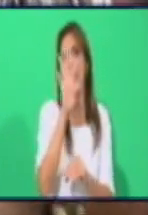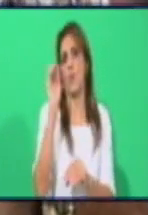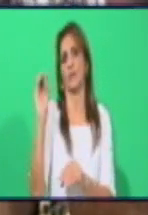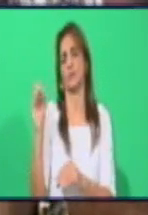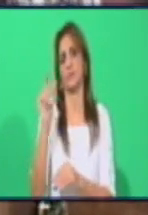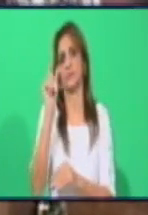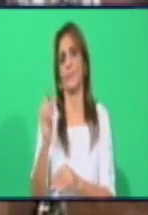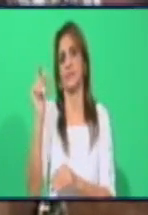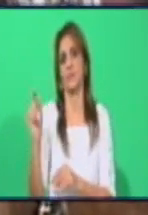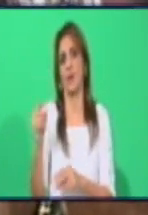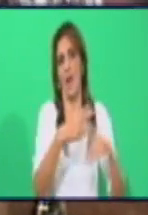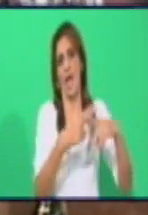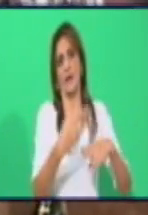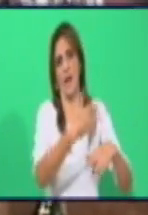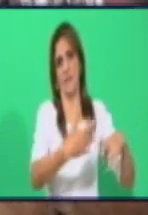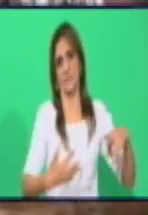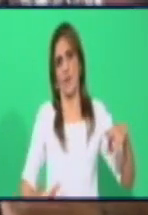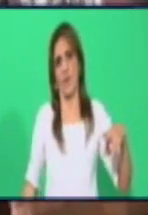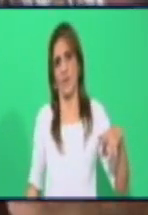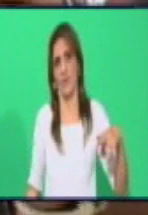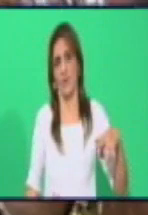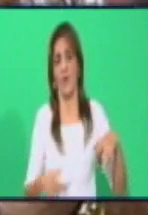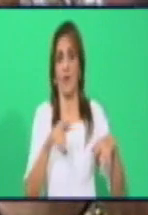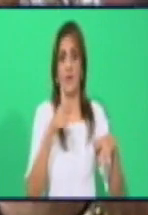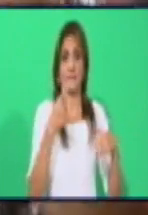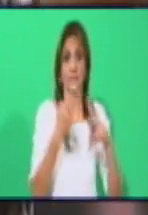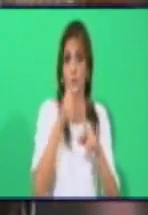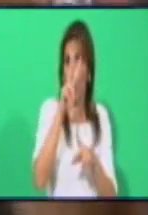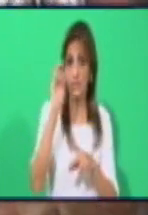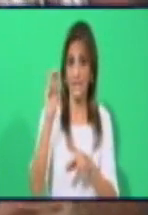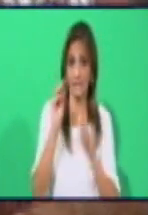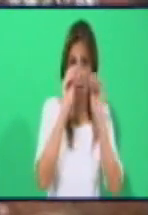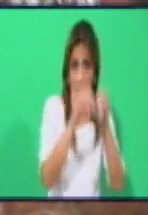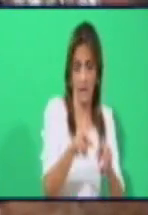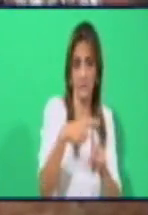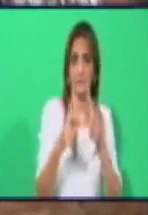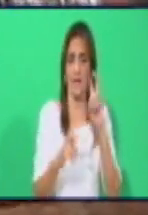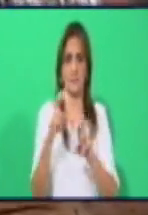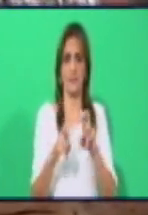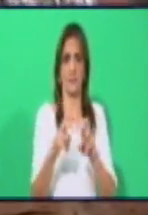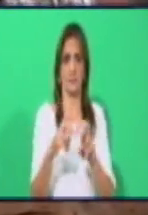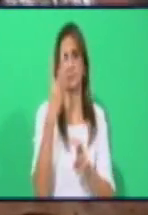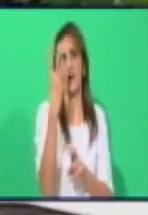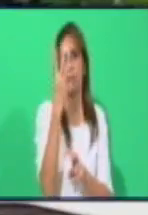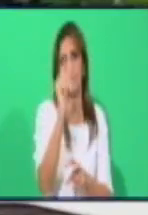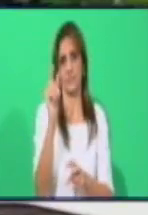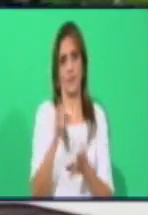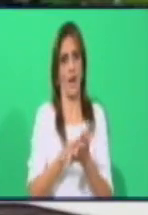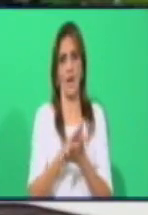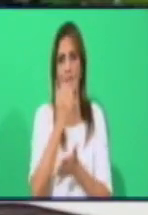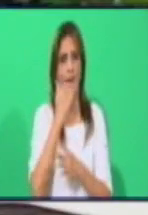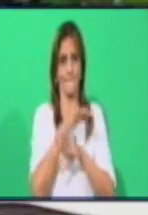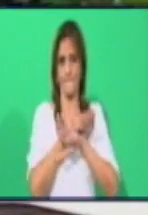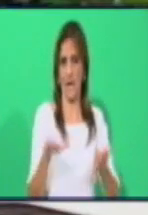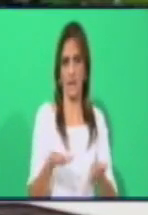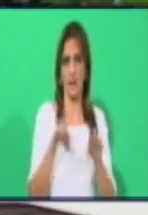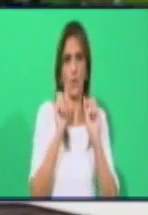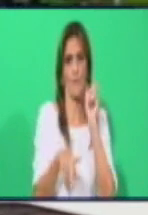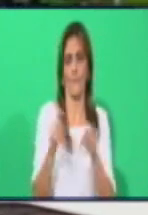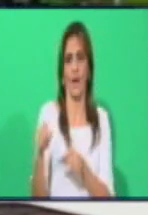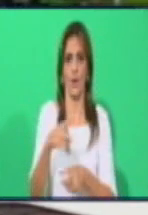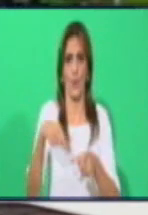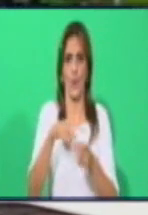A ese paso, para comprar, para usted coger el último, cogen 11 años. Héctor, a mí me alegra infinitamente